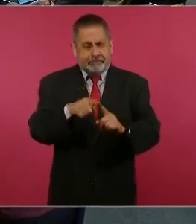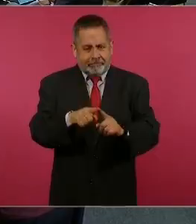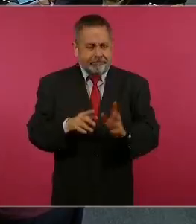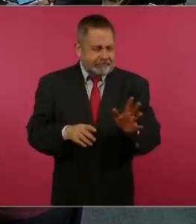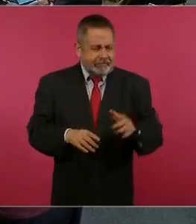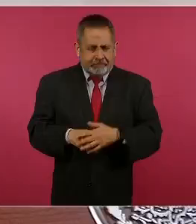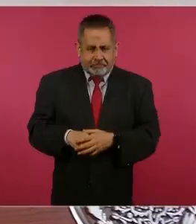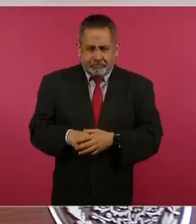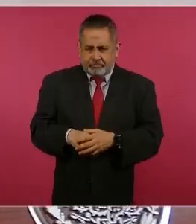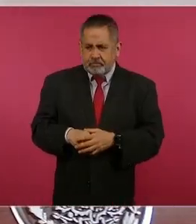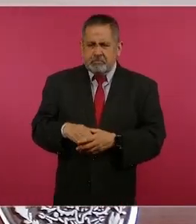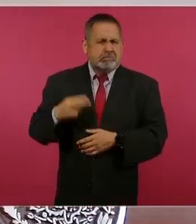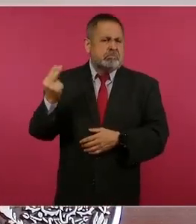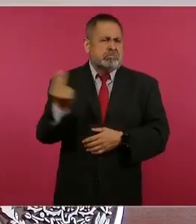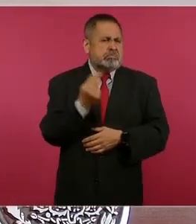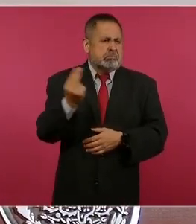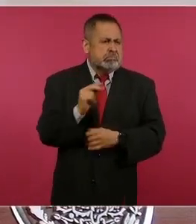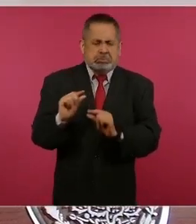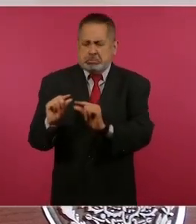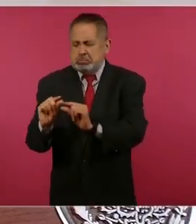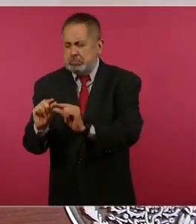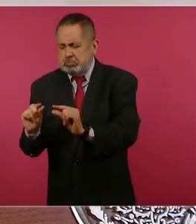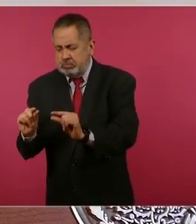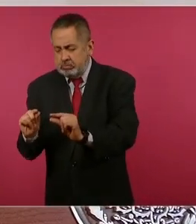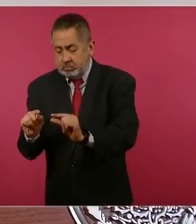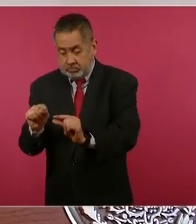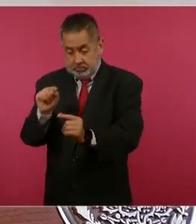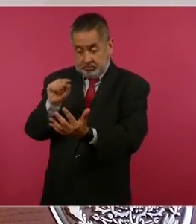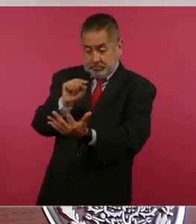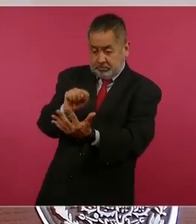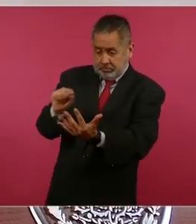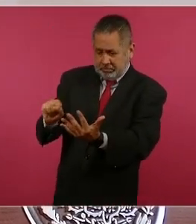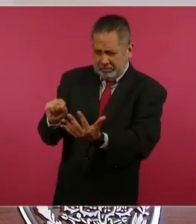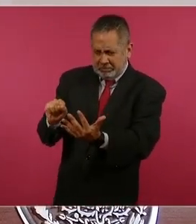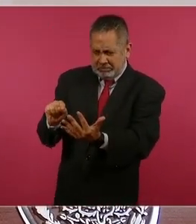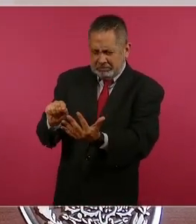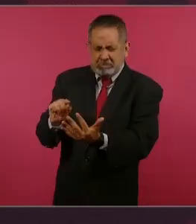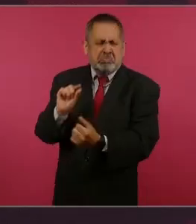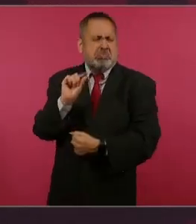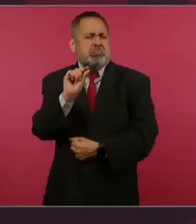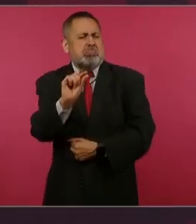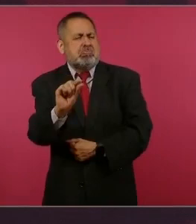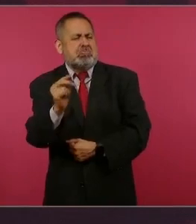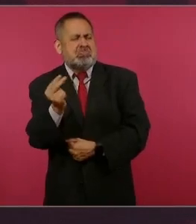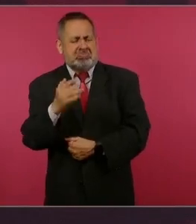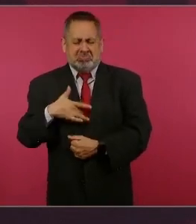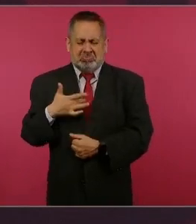necesito poco y lo poco que necesito, lo necesito poco.